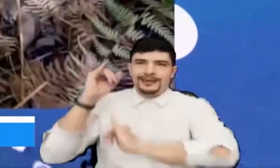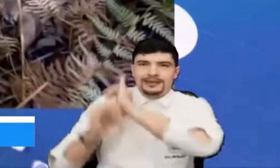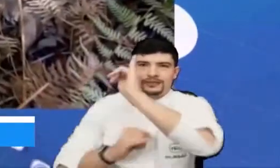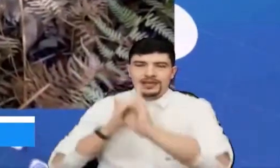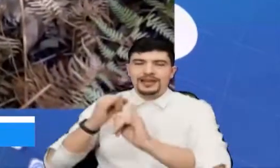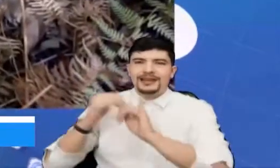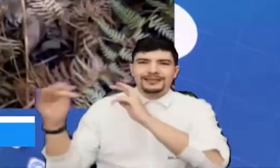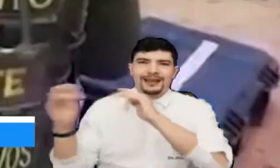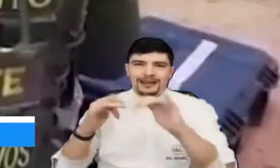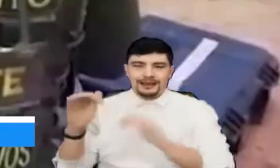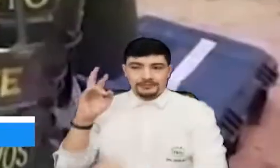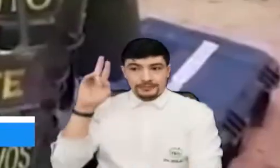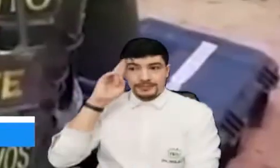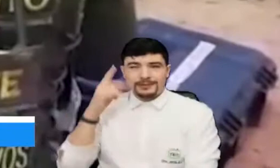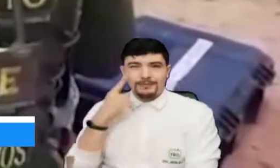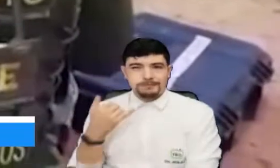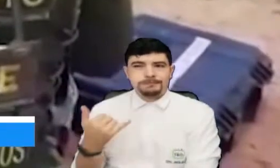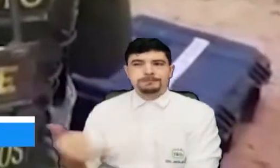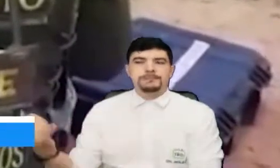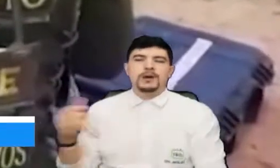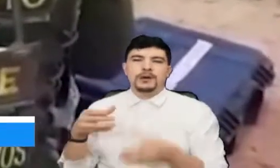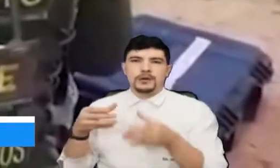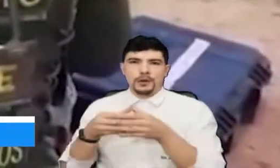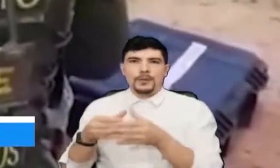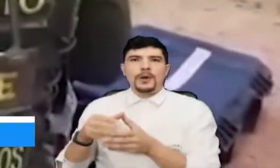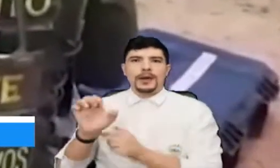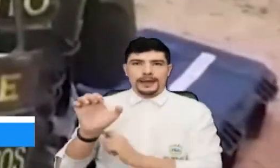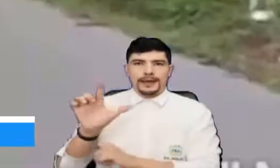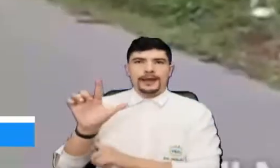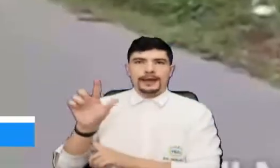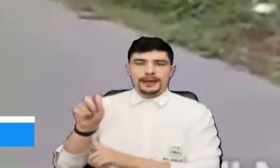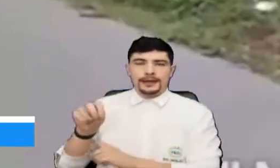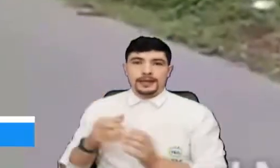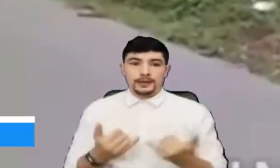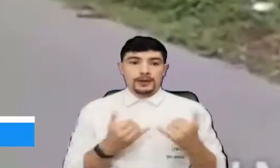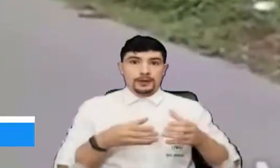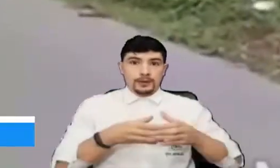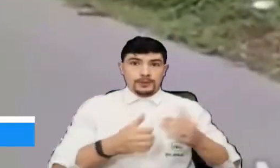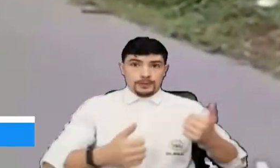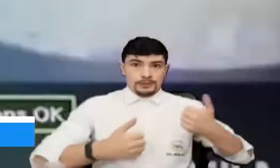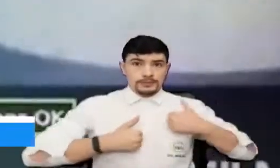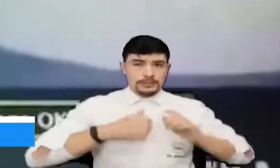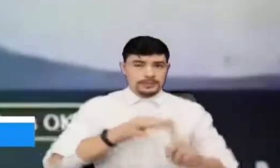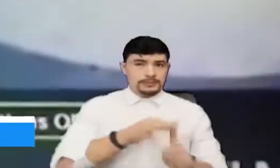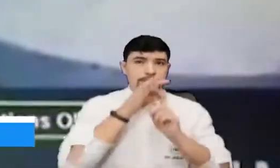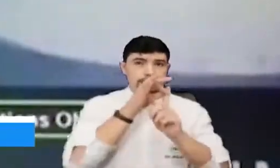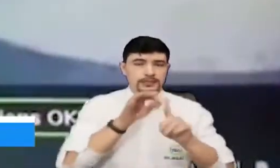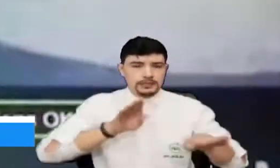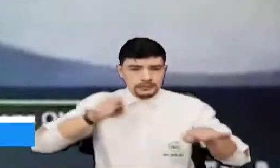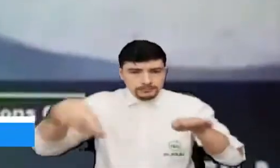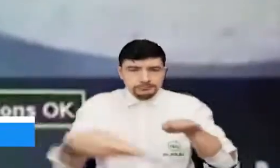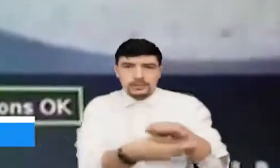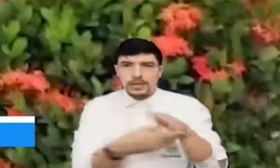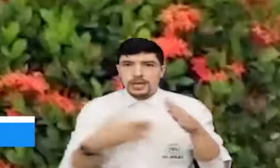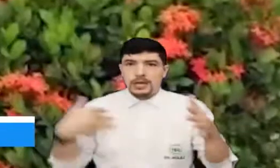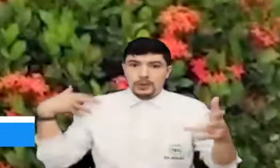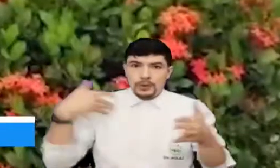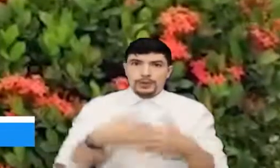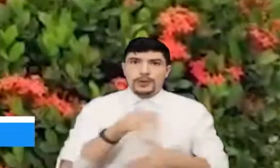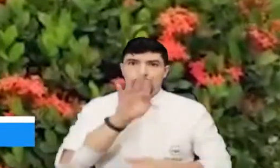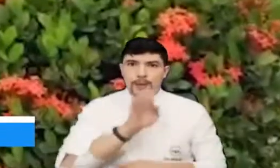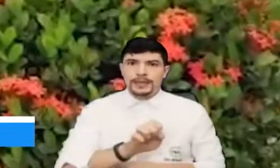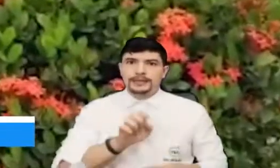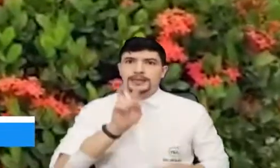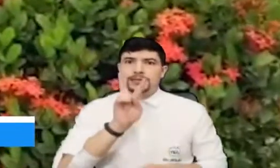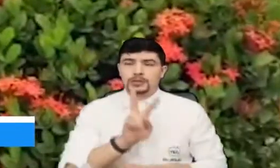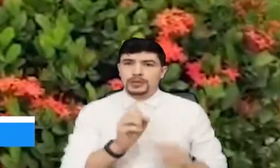operandi del ELN. A la fecha, el Grupo de Explosivos y Demoliciones del Ejército Nacional ha destruido 92 armas mortales que han sido